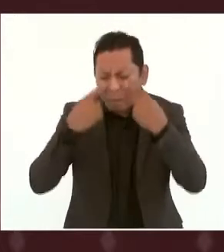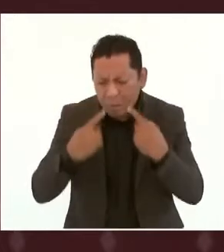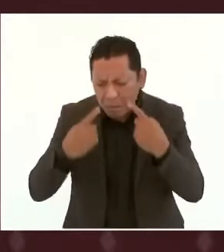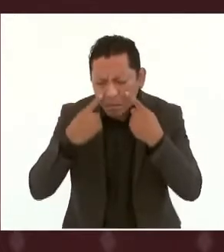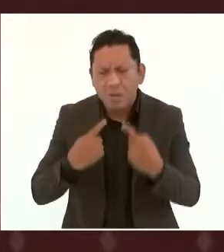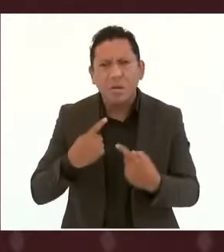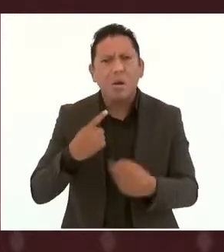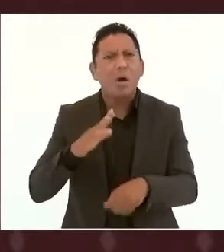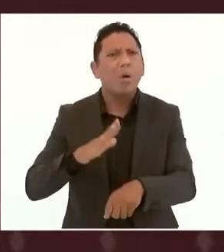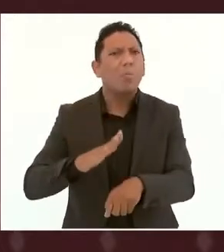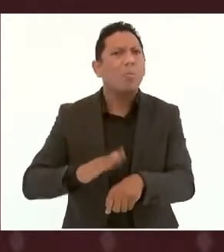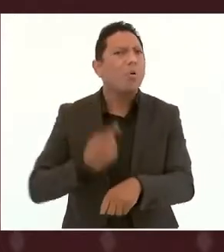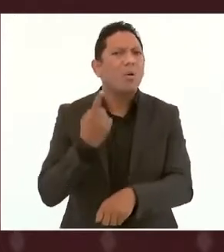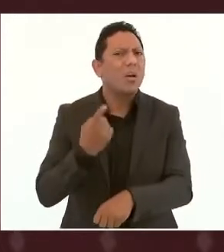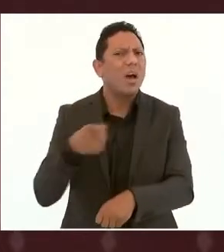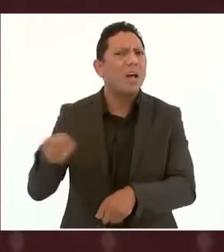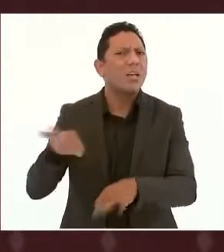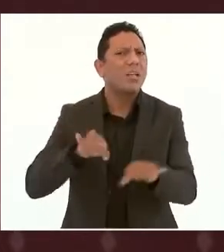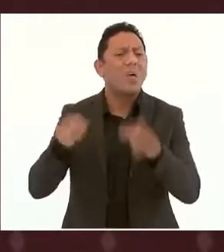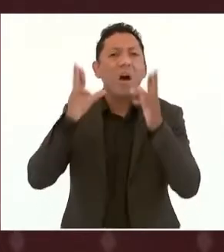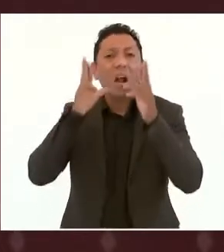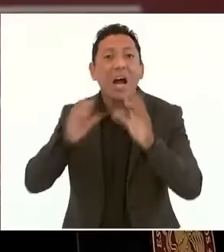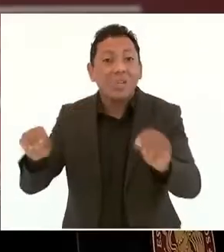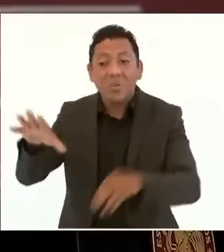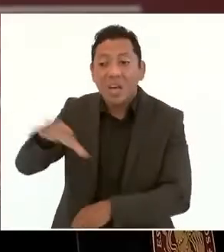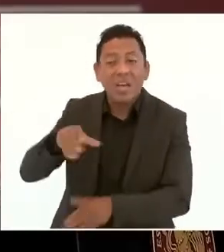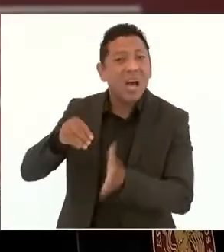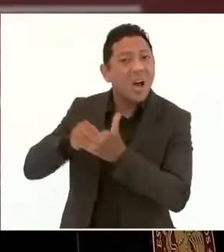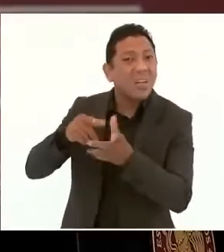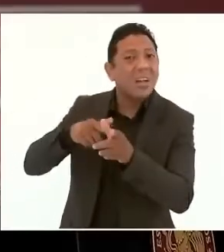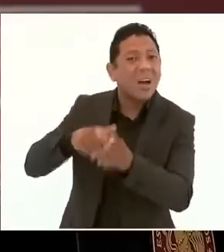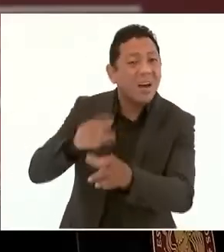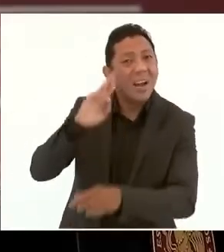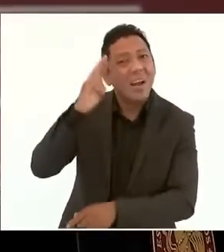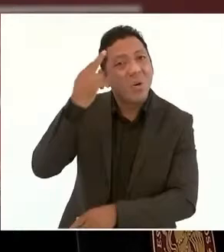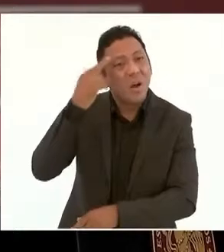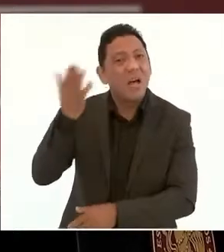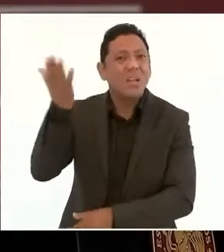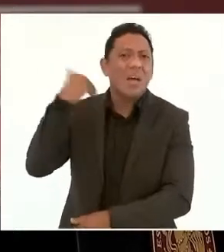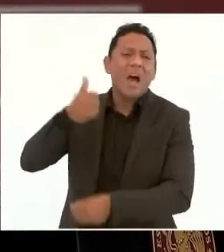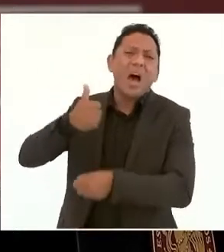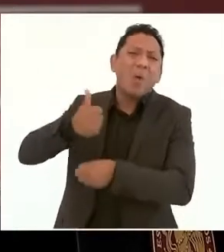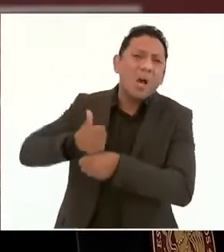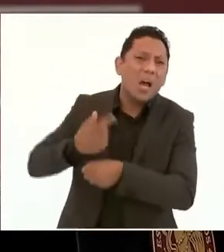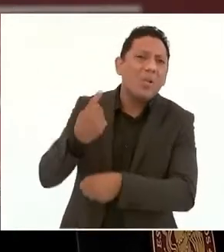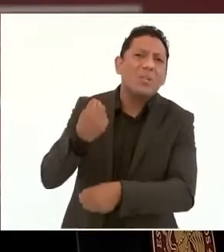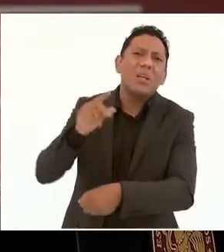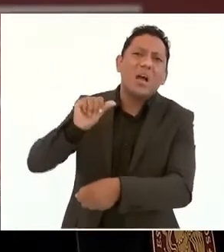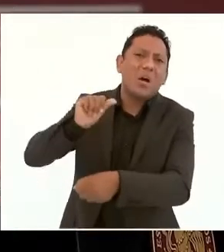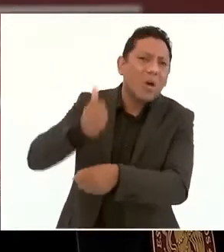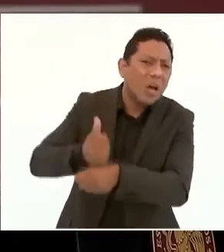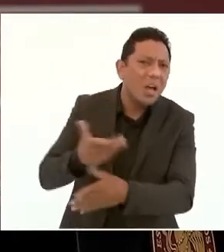porque ahí en esas haciendas estaban enterrados sus tatarabuelos, bisabuelos,